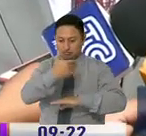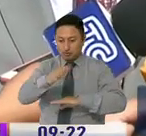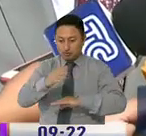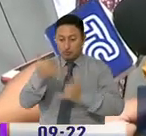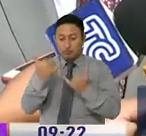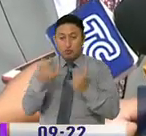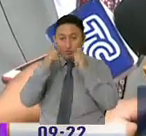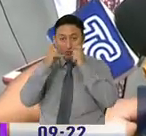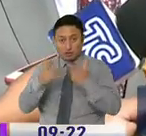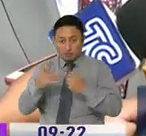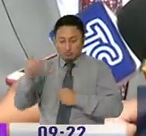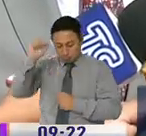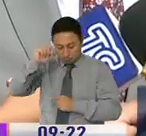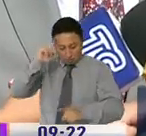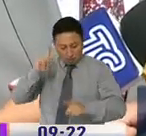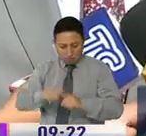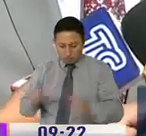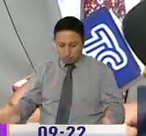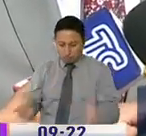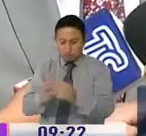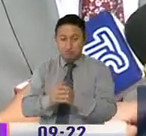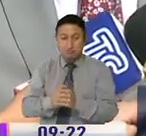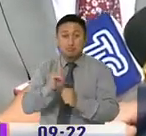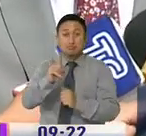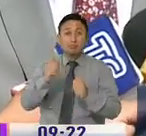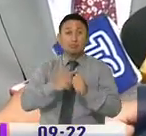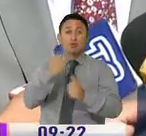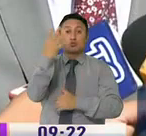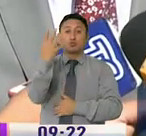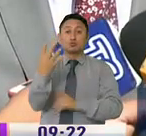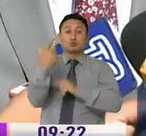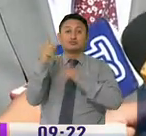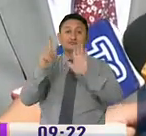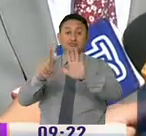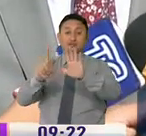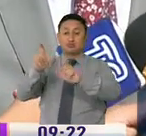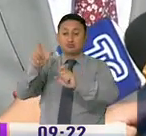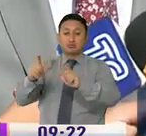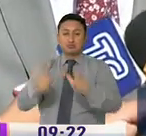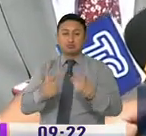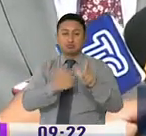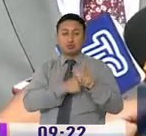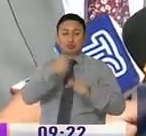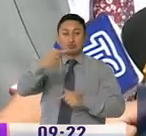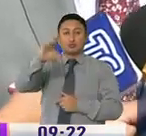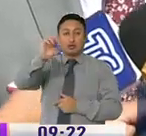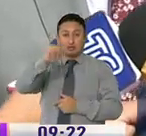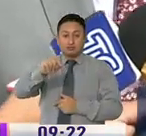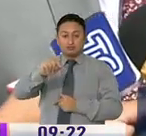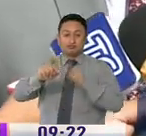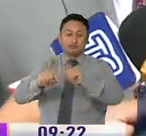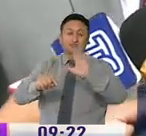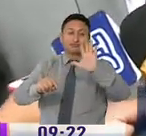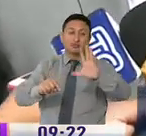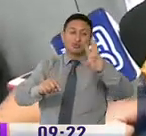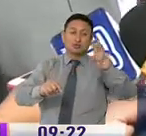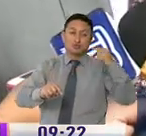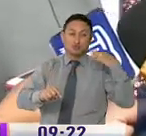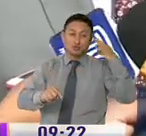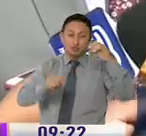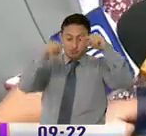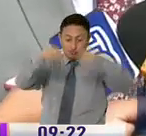está solicitando la Fiscalía General del Estado, que estén presentes los 6 señores oficiales del Grupo GEO y los 56